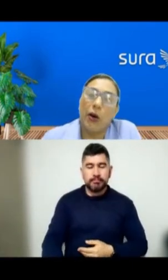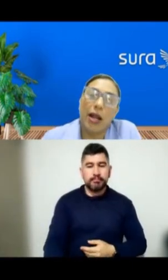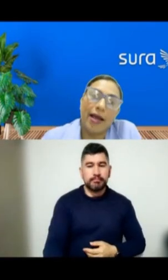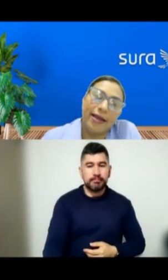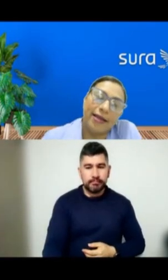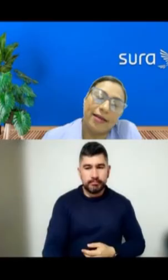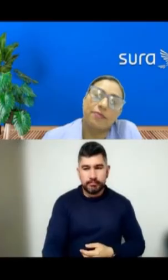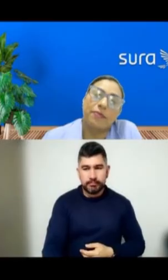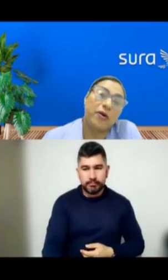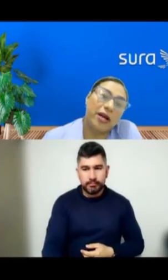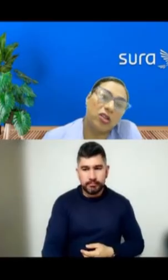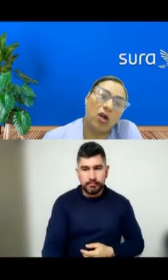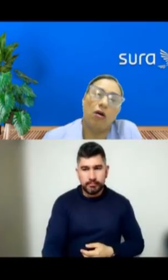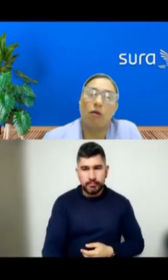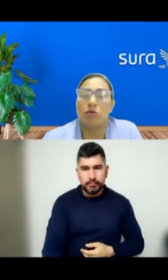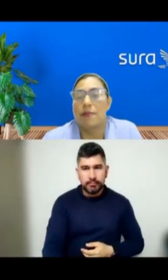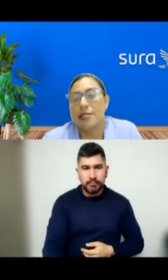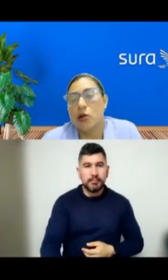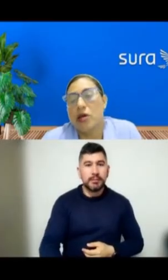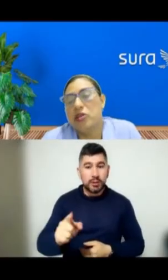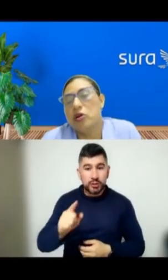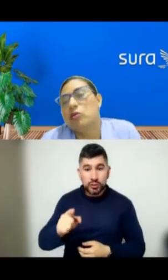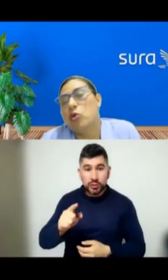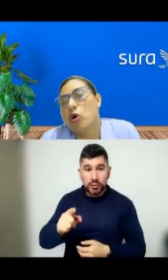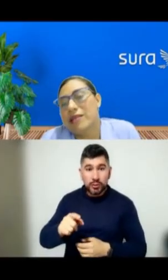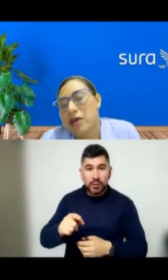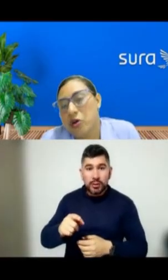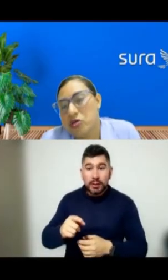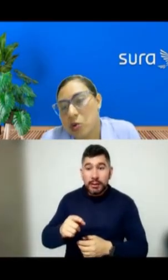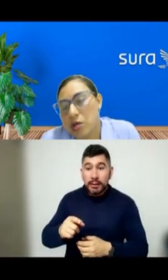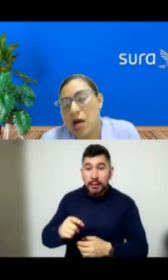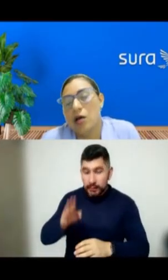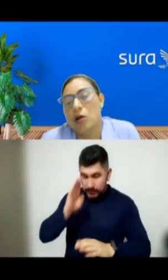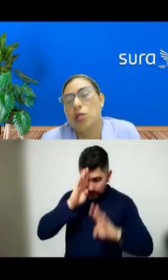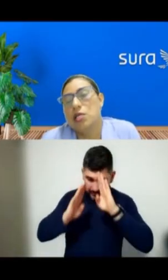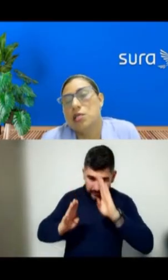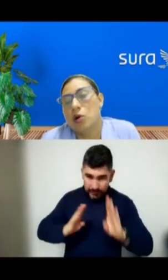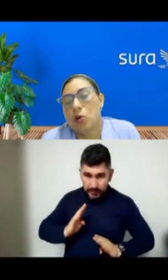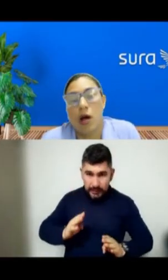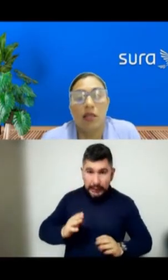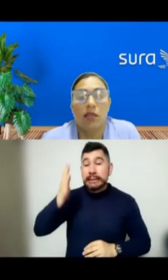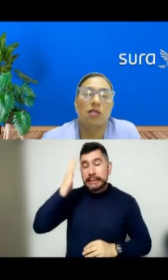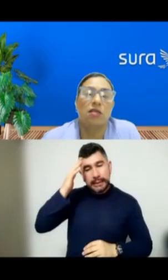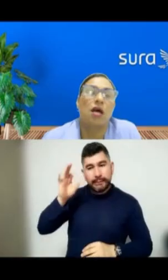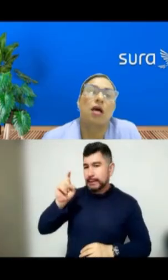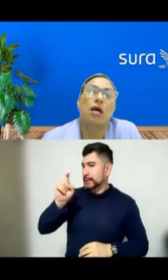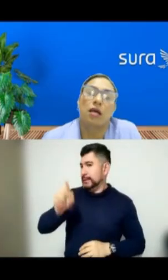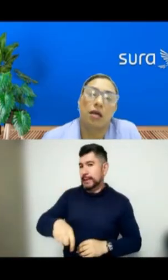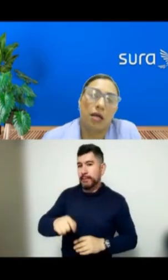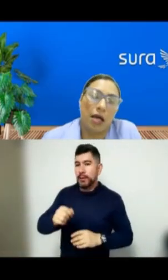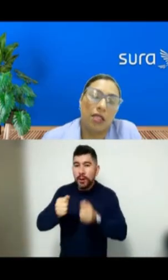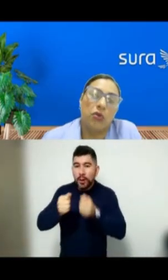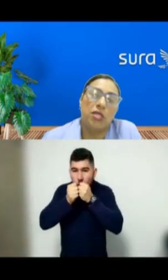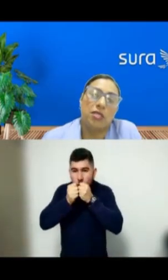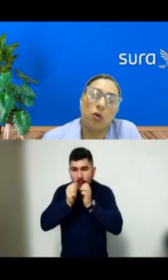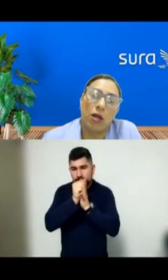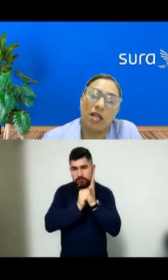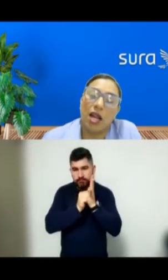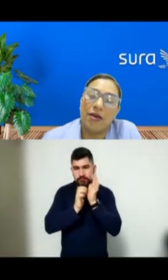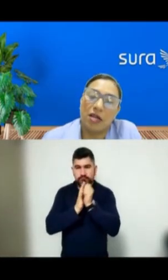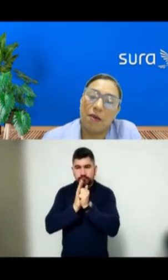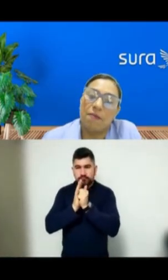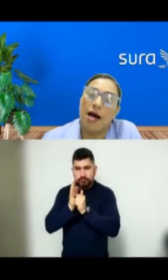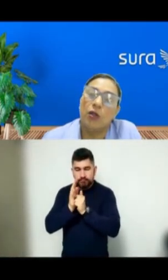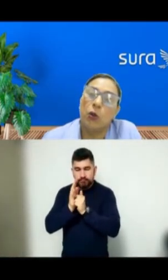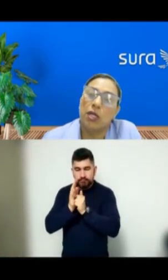¿Cuál es el manejo de las heridas? Primero que todo, siempre se los he dicho, normas de bioseguridad, utilice los guantes, antes de utilizar